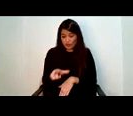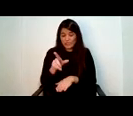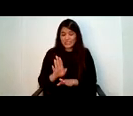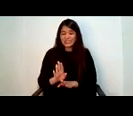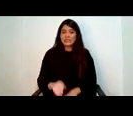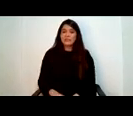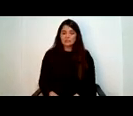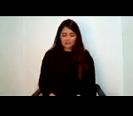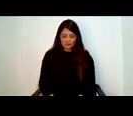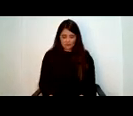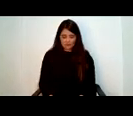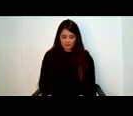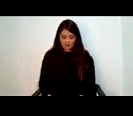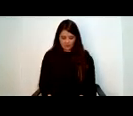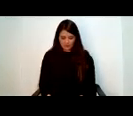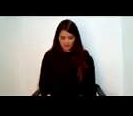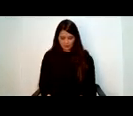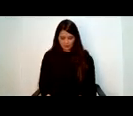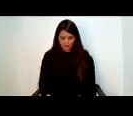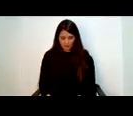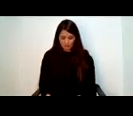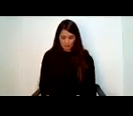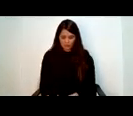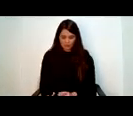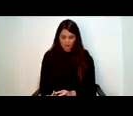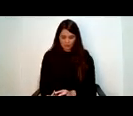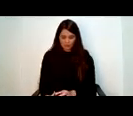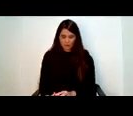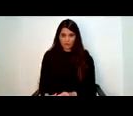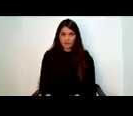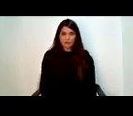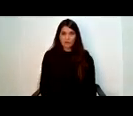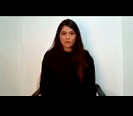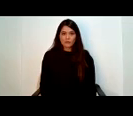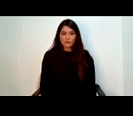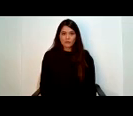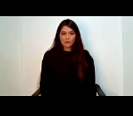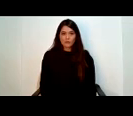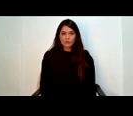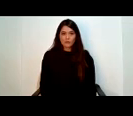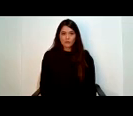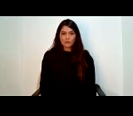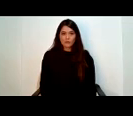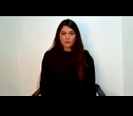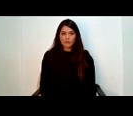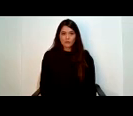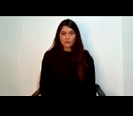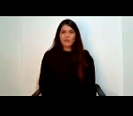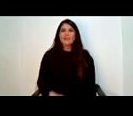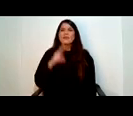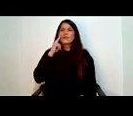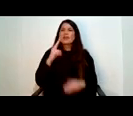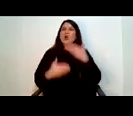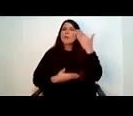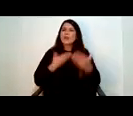viviendo. Por lo tanto, vamos siempre a trabajar sobre comportamientos que sean socialmente significativos y